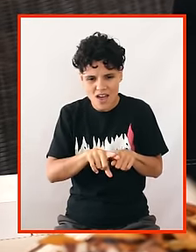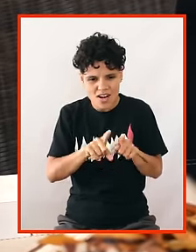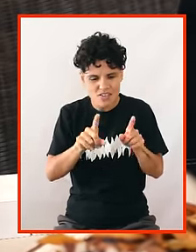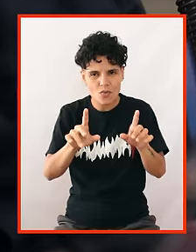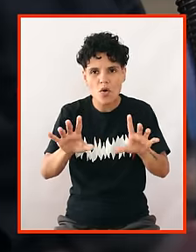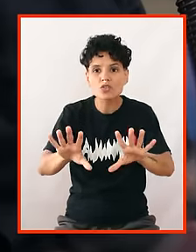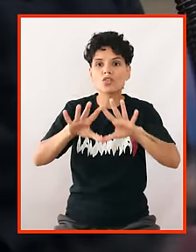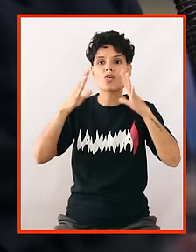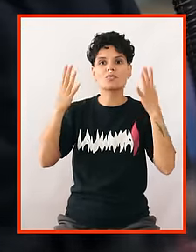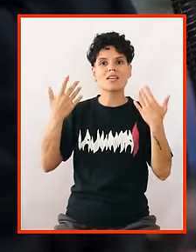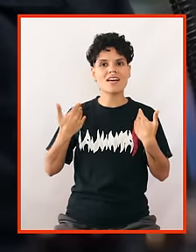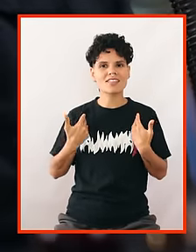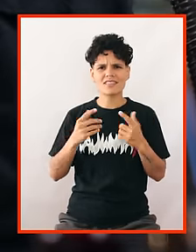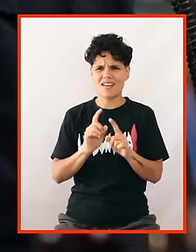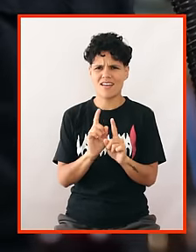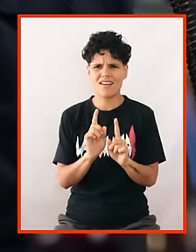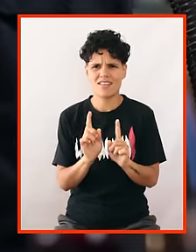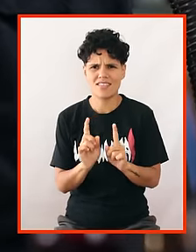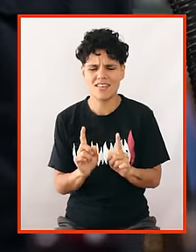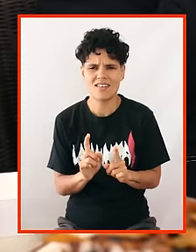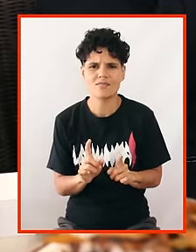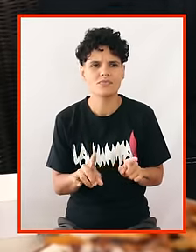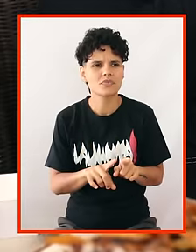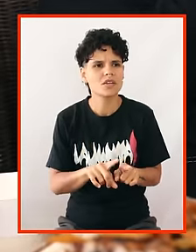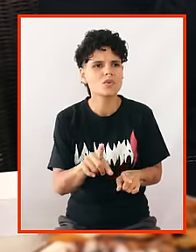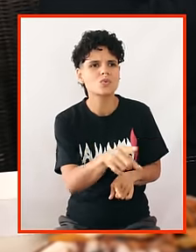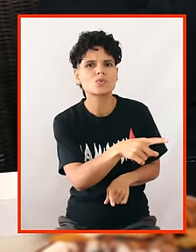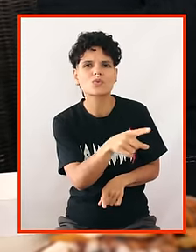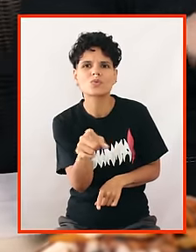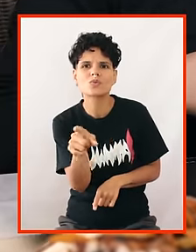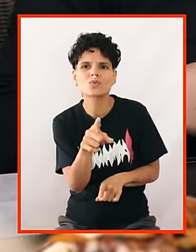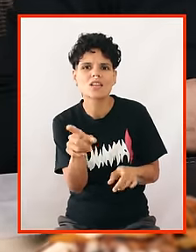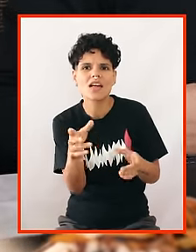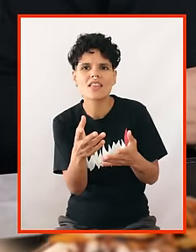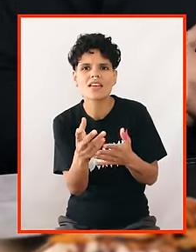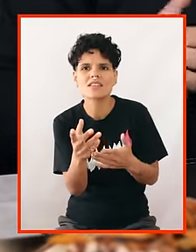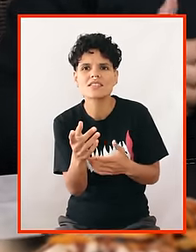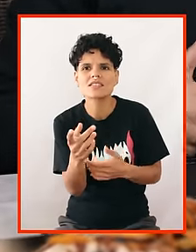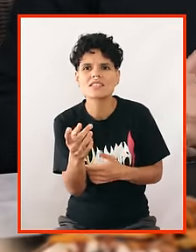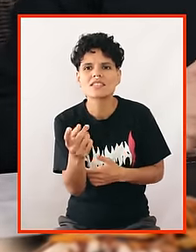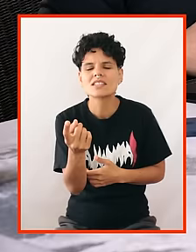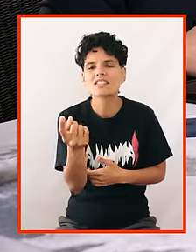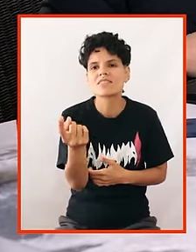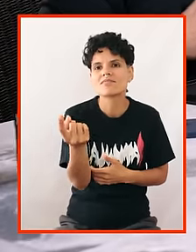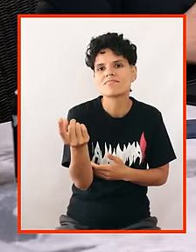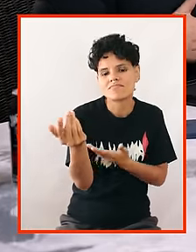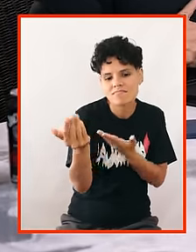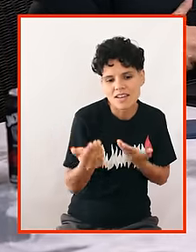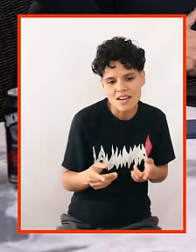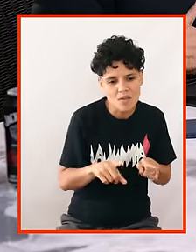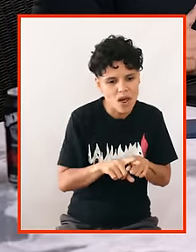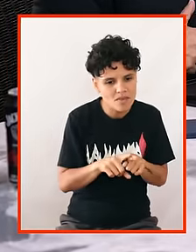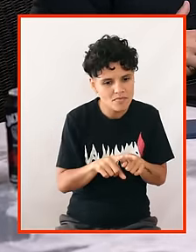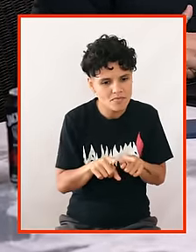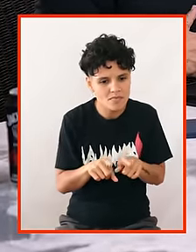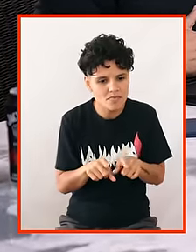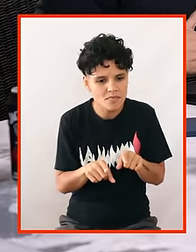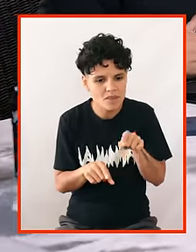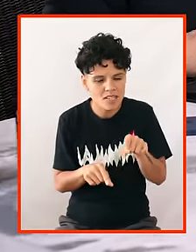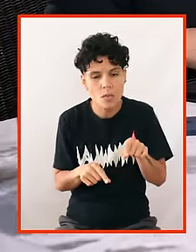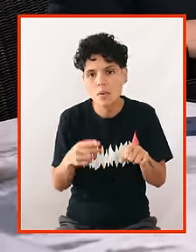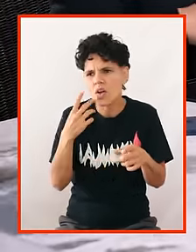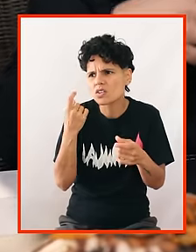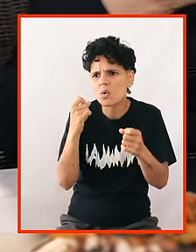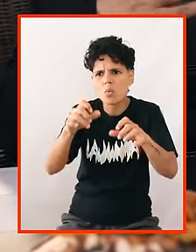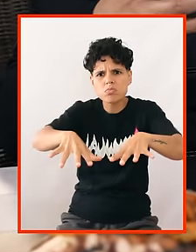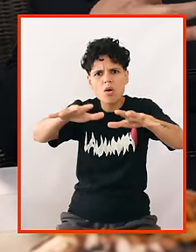esa sorpresa. Como que ustedes vivieron justo el proceso de llegar a un lugar y decir, ¡guau! Wow, ¡qué